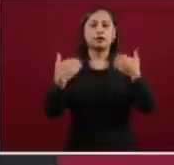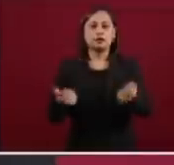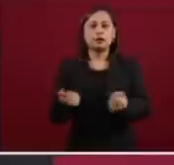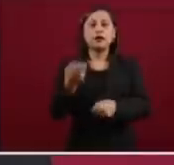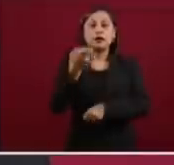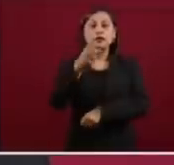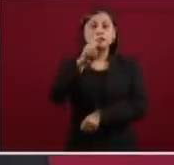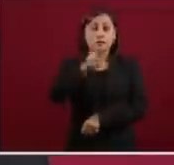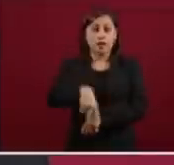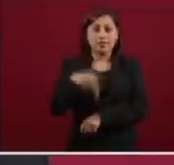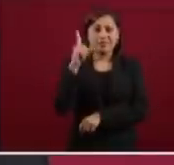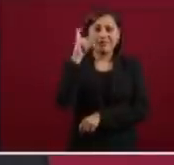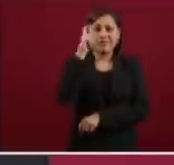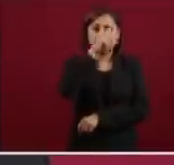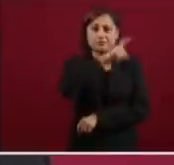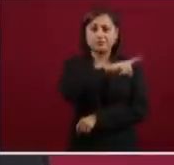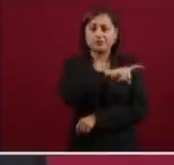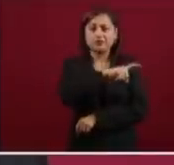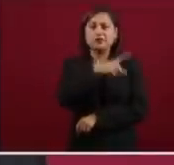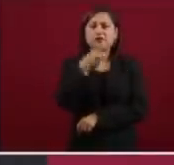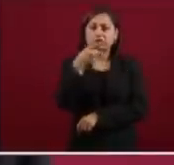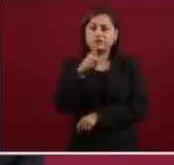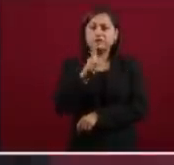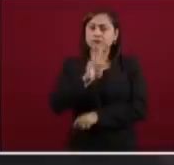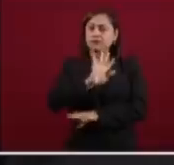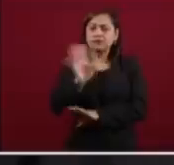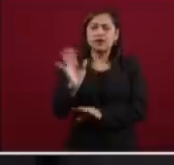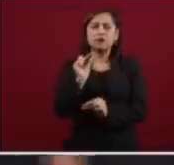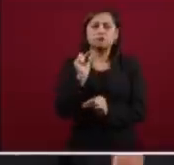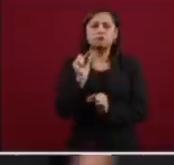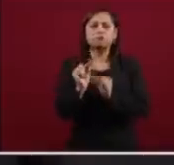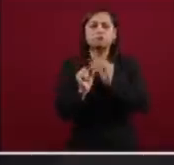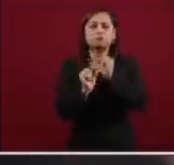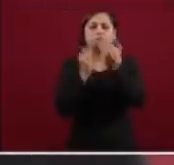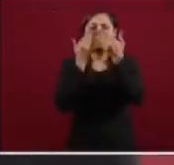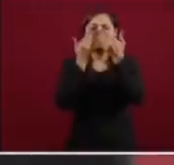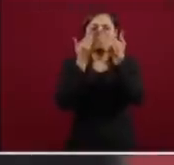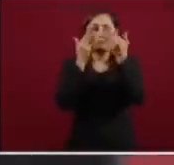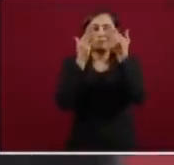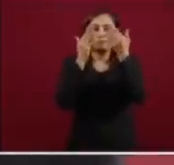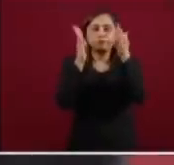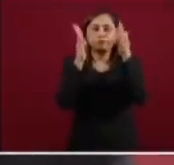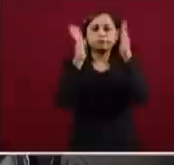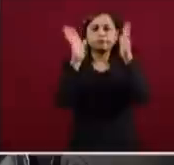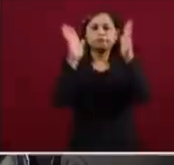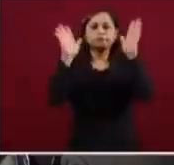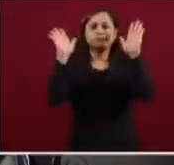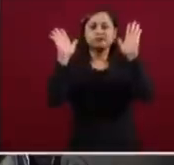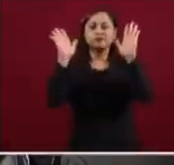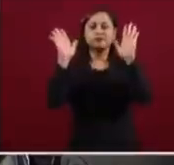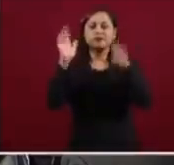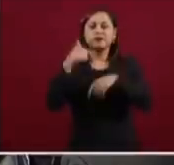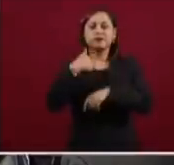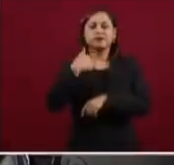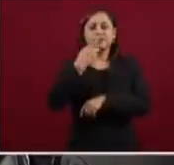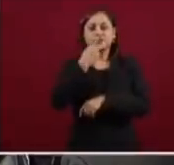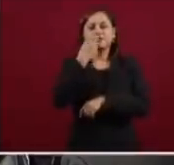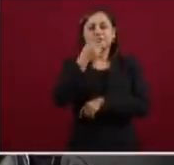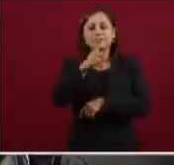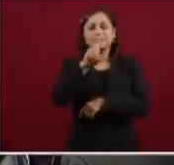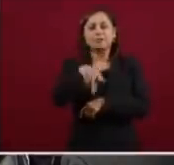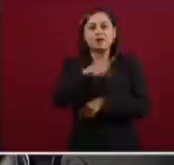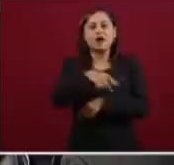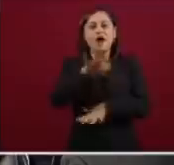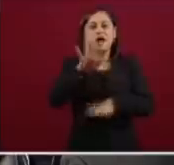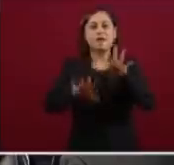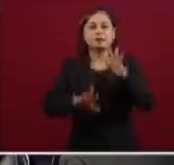también siempre digo que hay veces que hay revoluciones y la gente sigue pensando